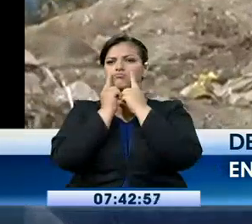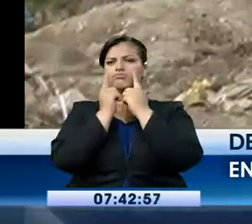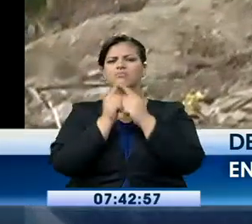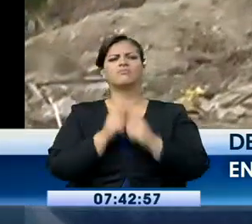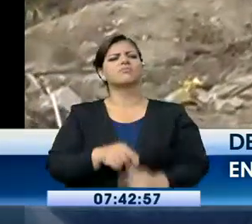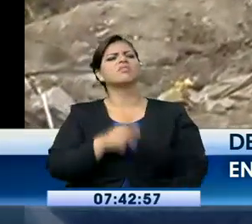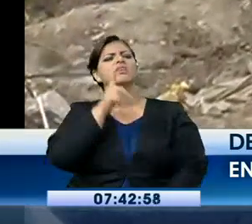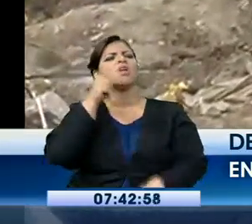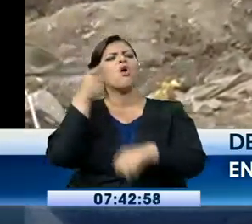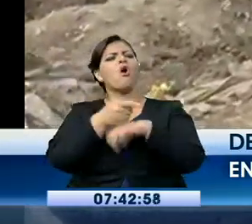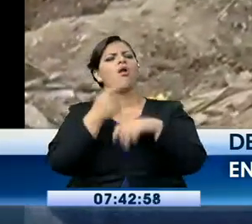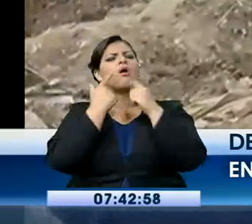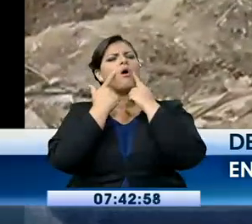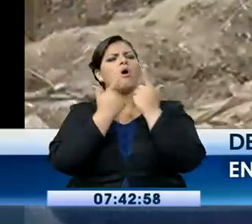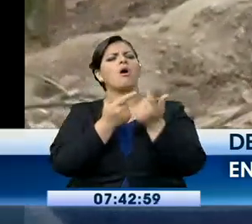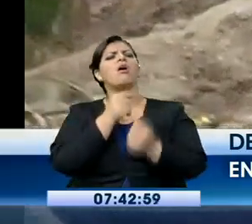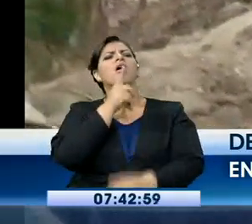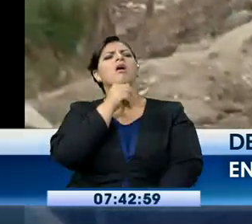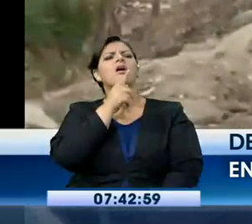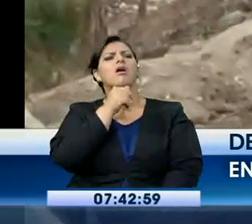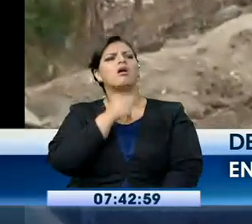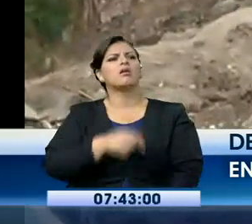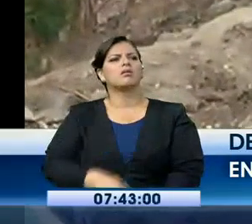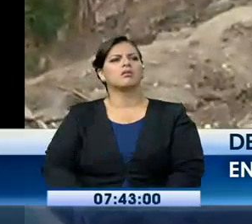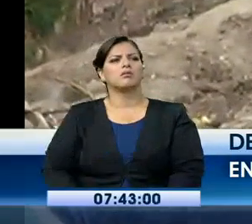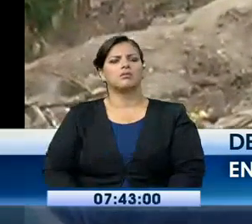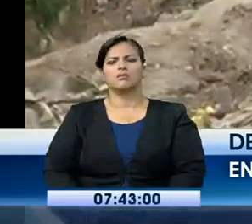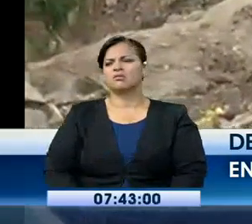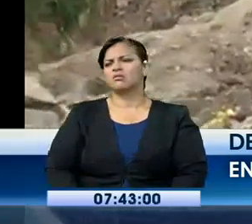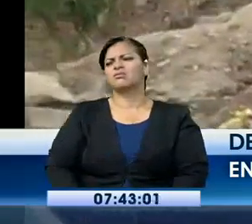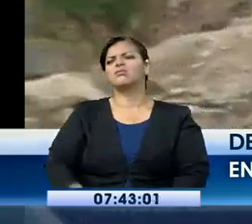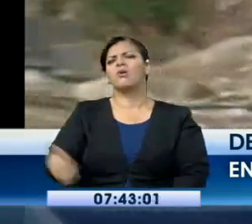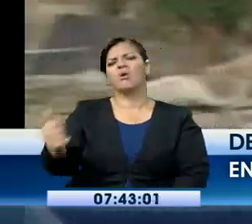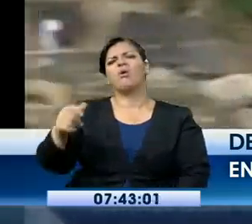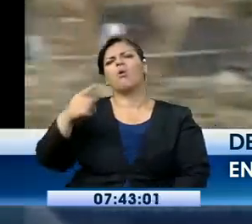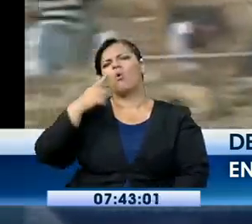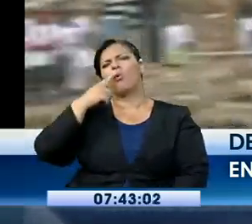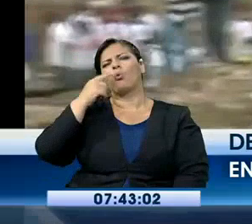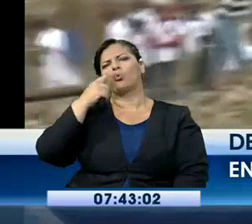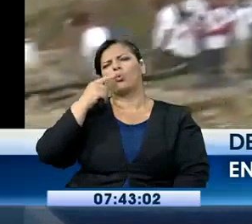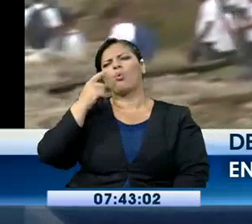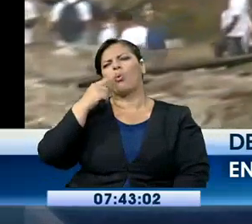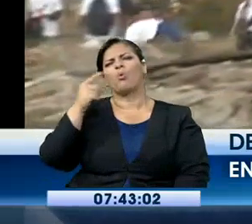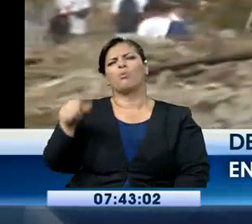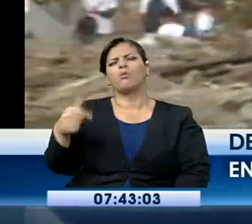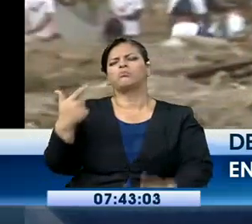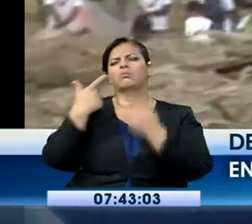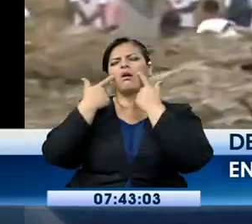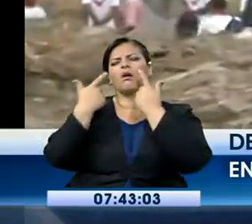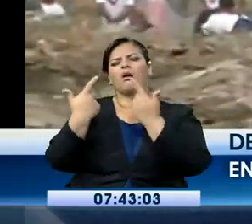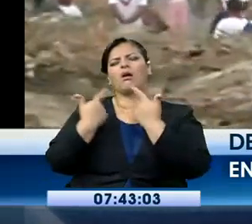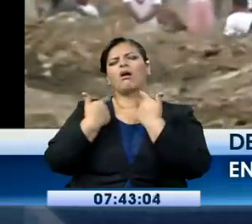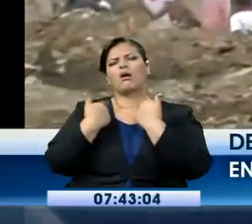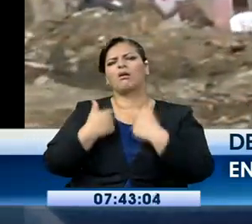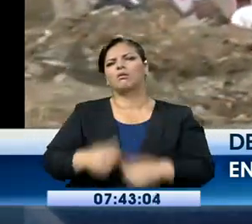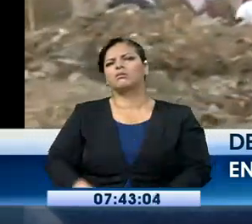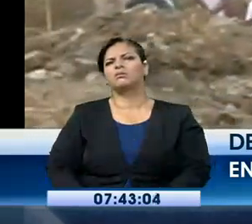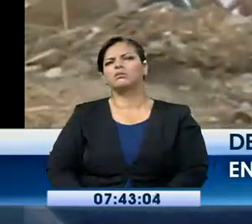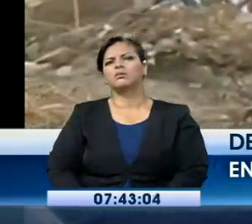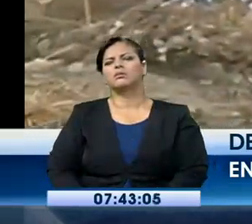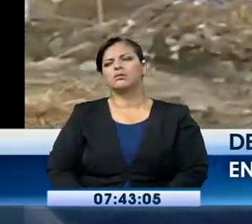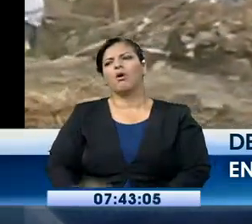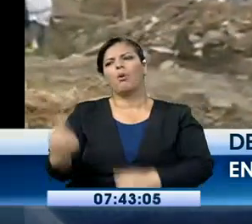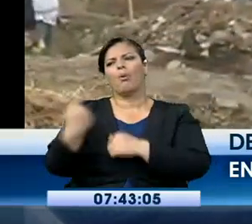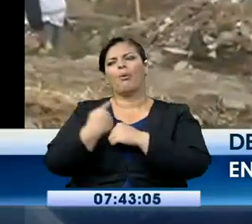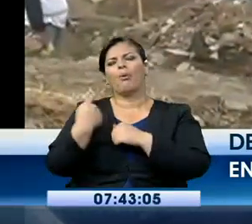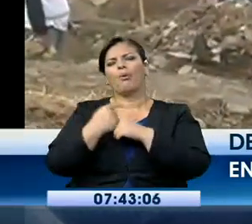pidió que cuide? Ahí, uno es por la casa, uno maestro que está contratado para cuidar, que nos contrata a nosotros para cuidar. ¿Y qué